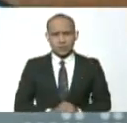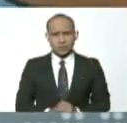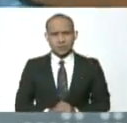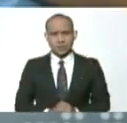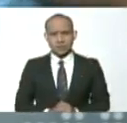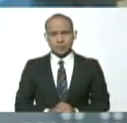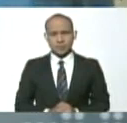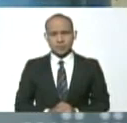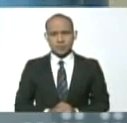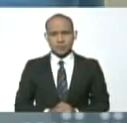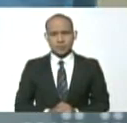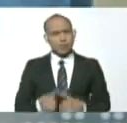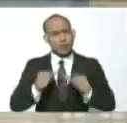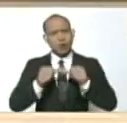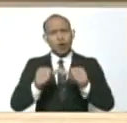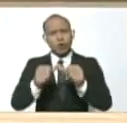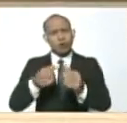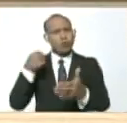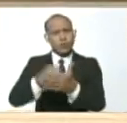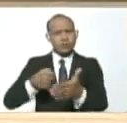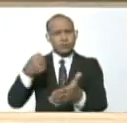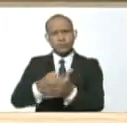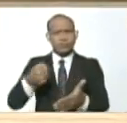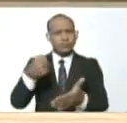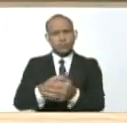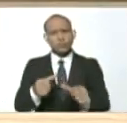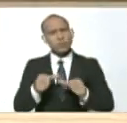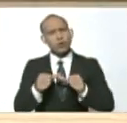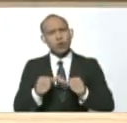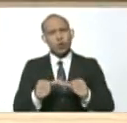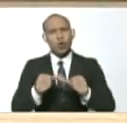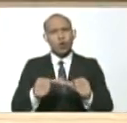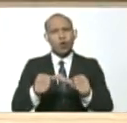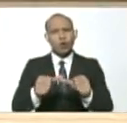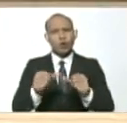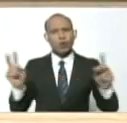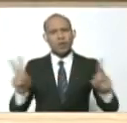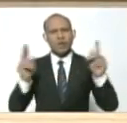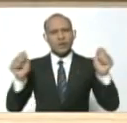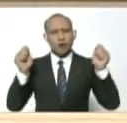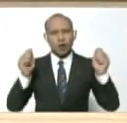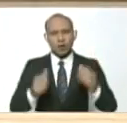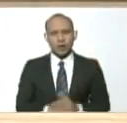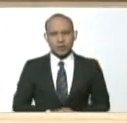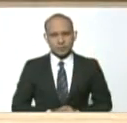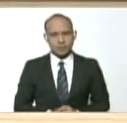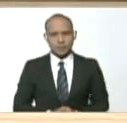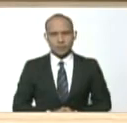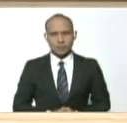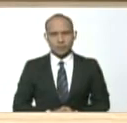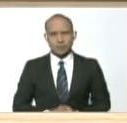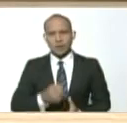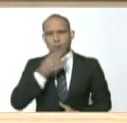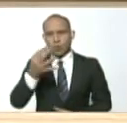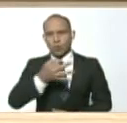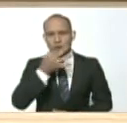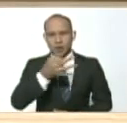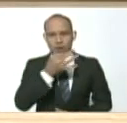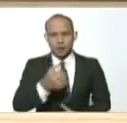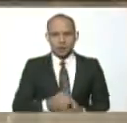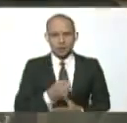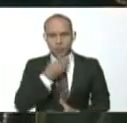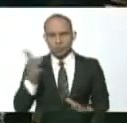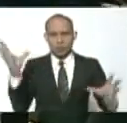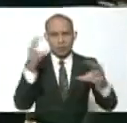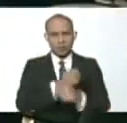antidrogas sigamos en batalla y sigamos en victoria buenas tardes buenas